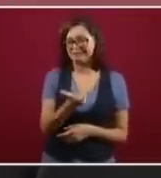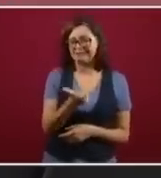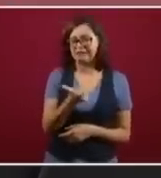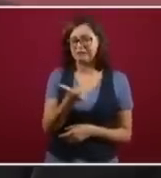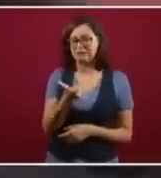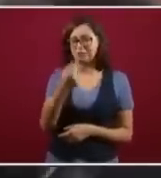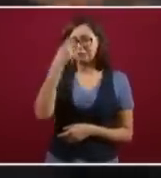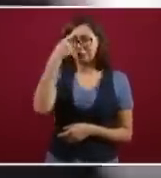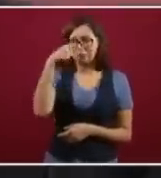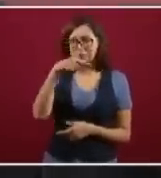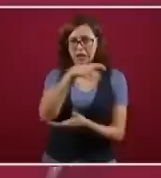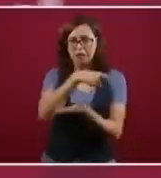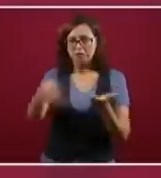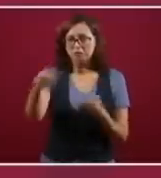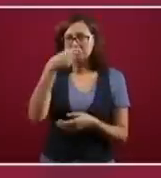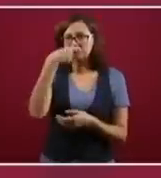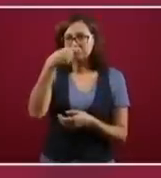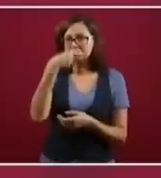Y era una red,